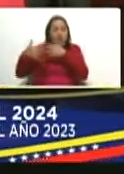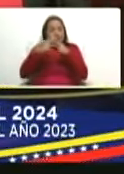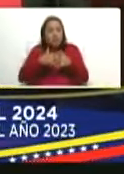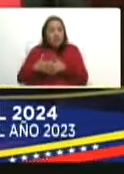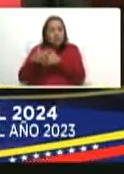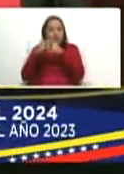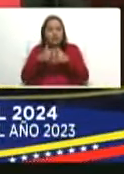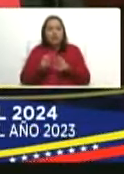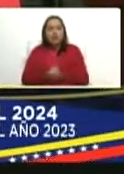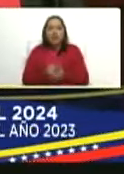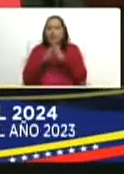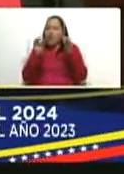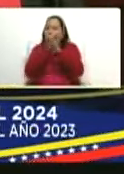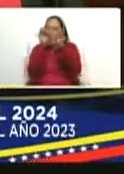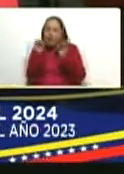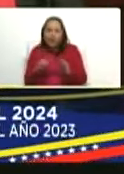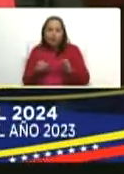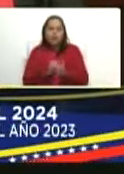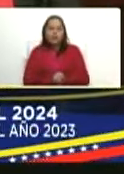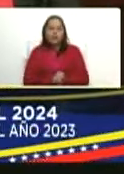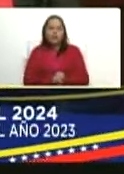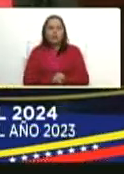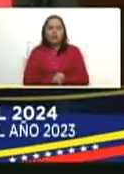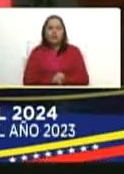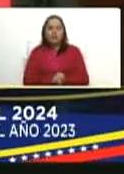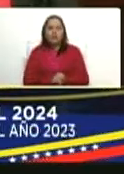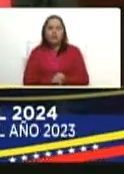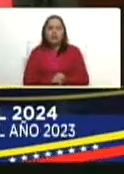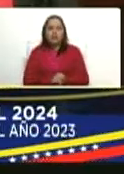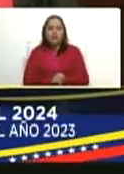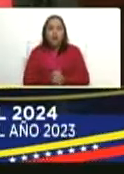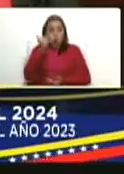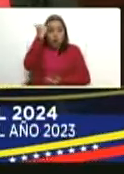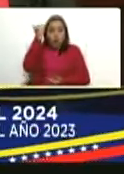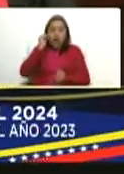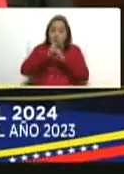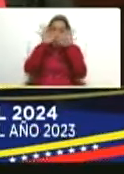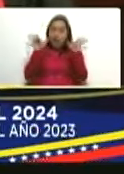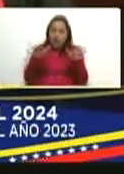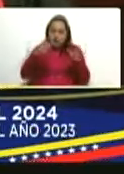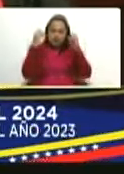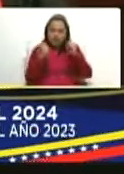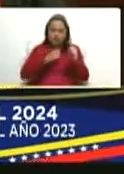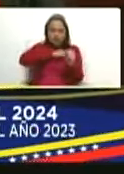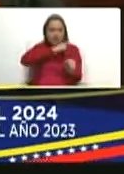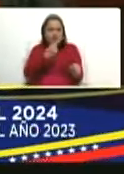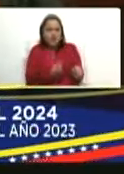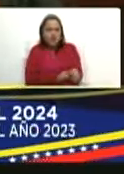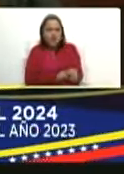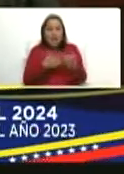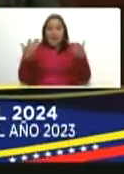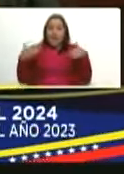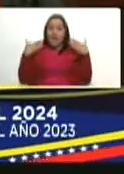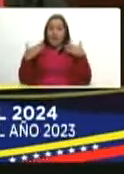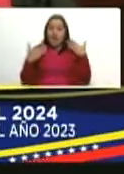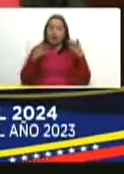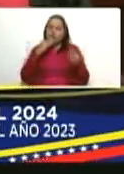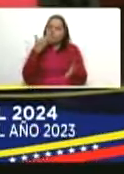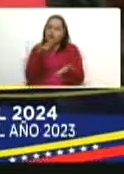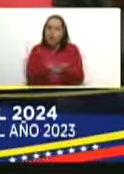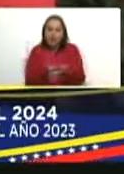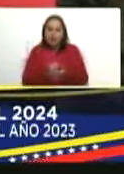en toda su forma, con discernimiento, valentía y alegría. Muchas